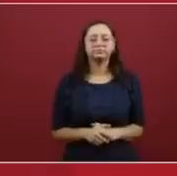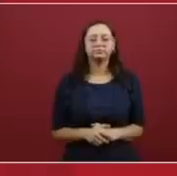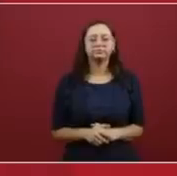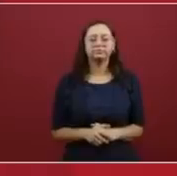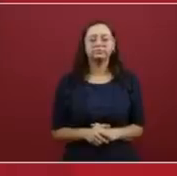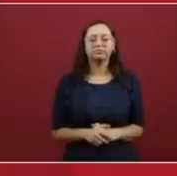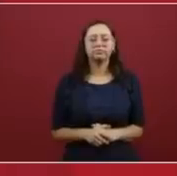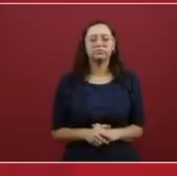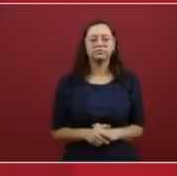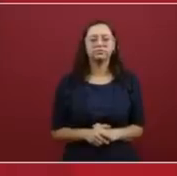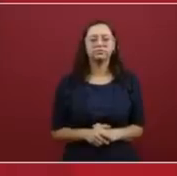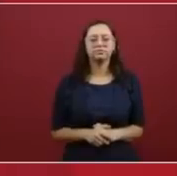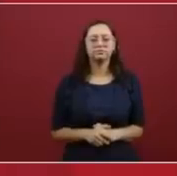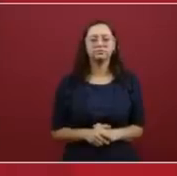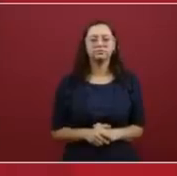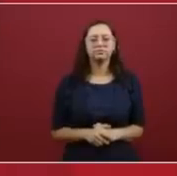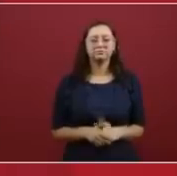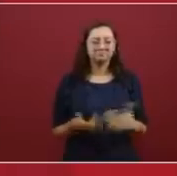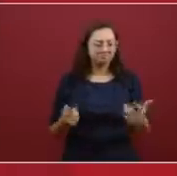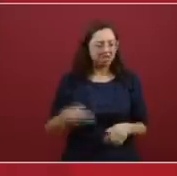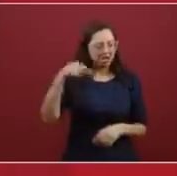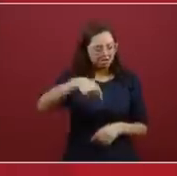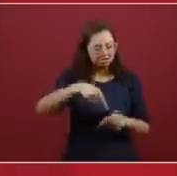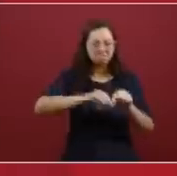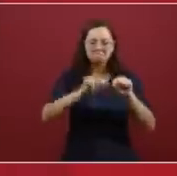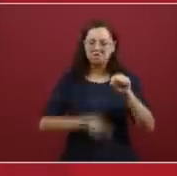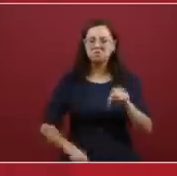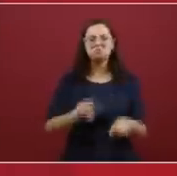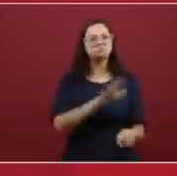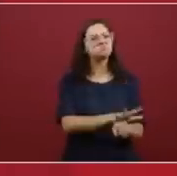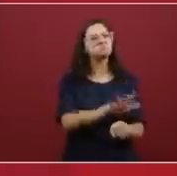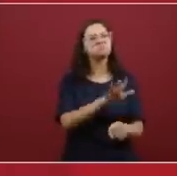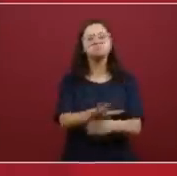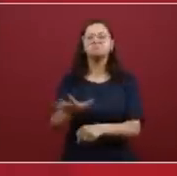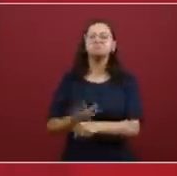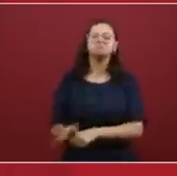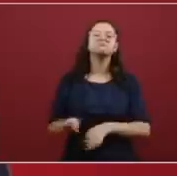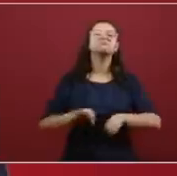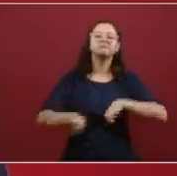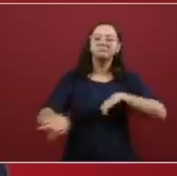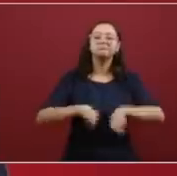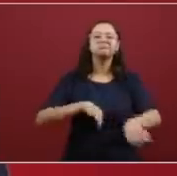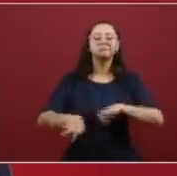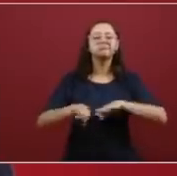Vamos a tener trabajo en el país y